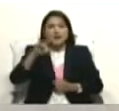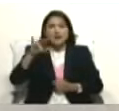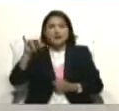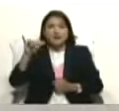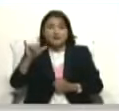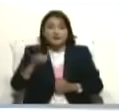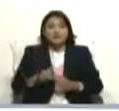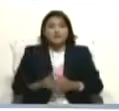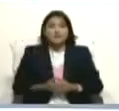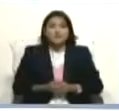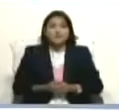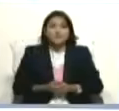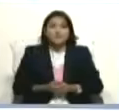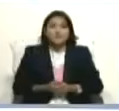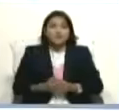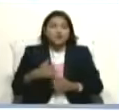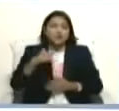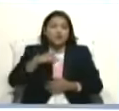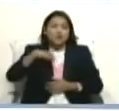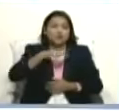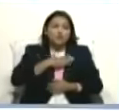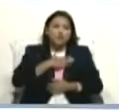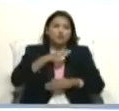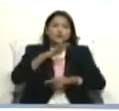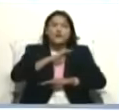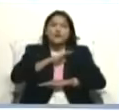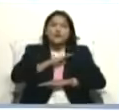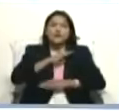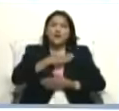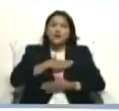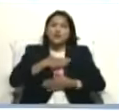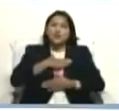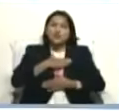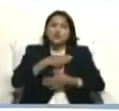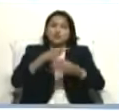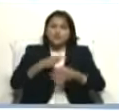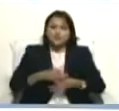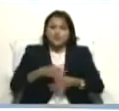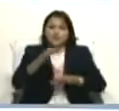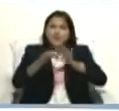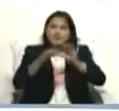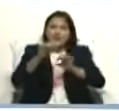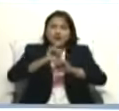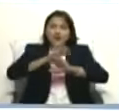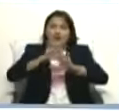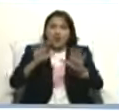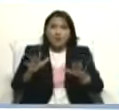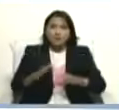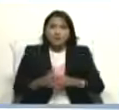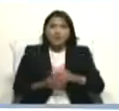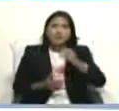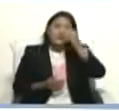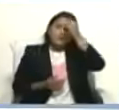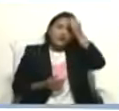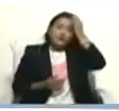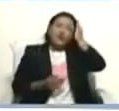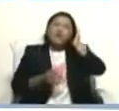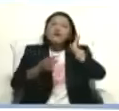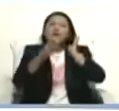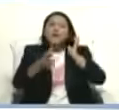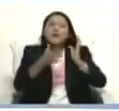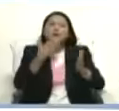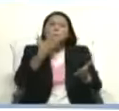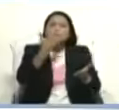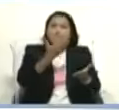Estamos realmente muy complacidos, porque, y voy a ir a lo concreto, ¿qué solicitó Guyana como